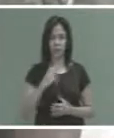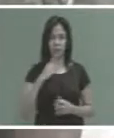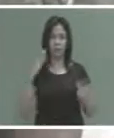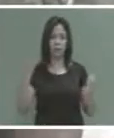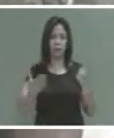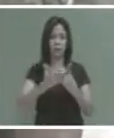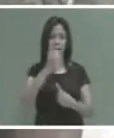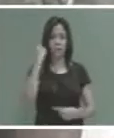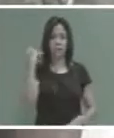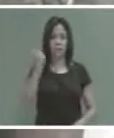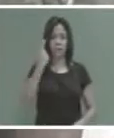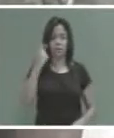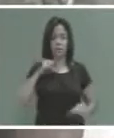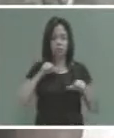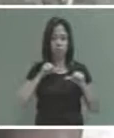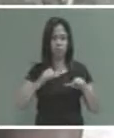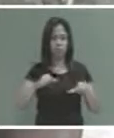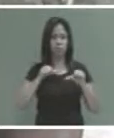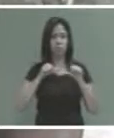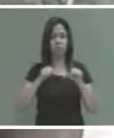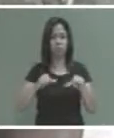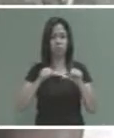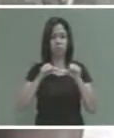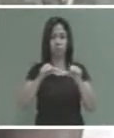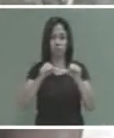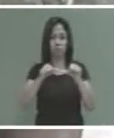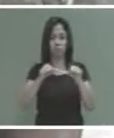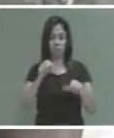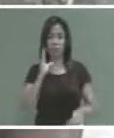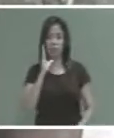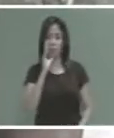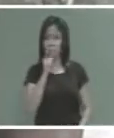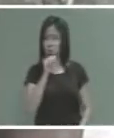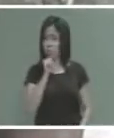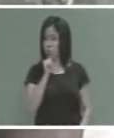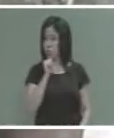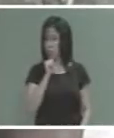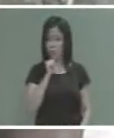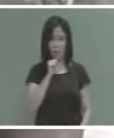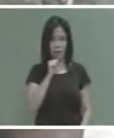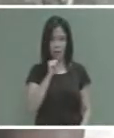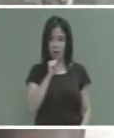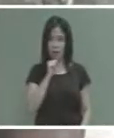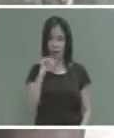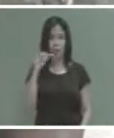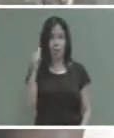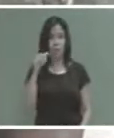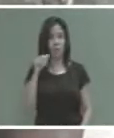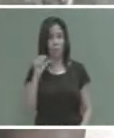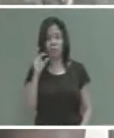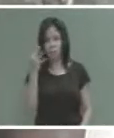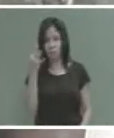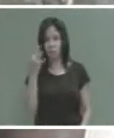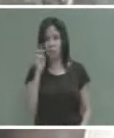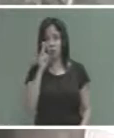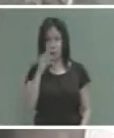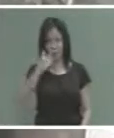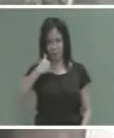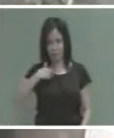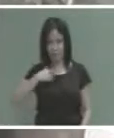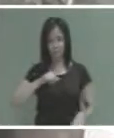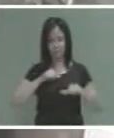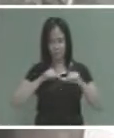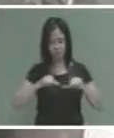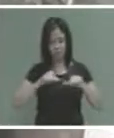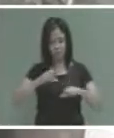la perseverancia. No hay ninguna otra alternativa que la perseverancia, especialmente en un medio como el